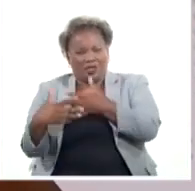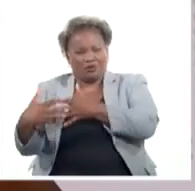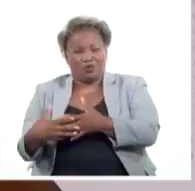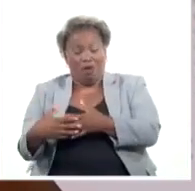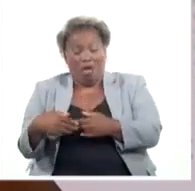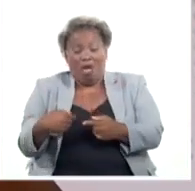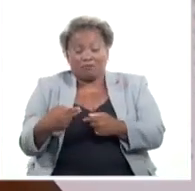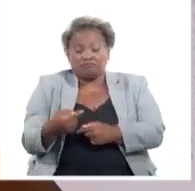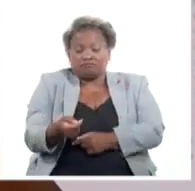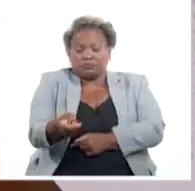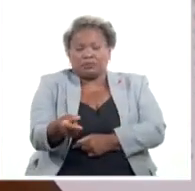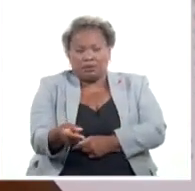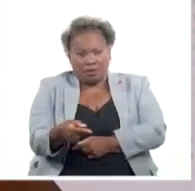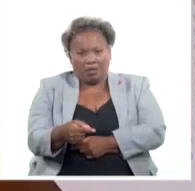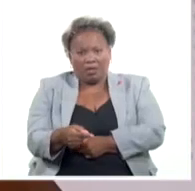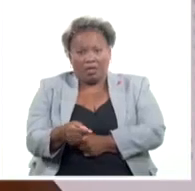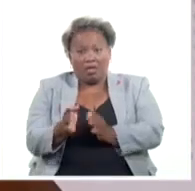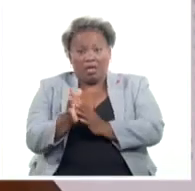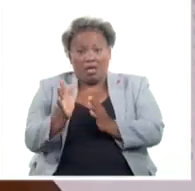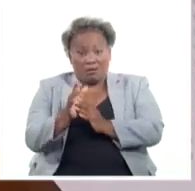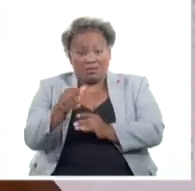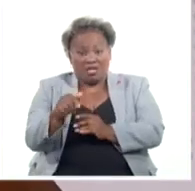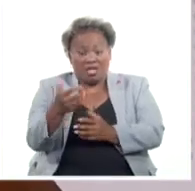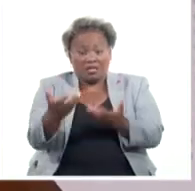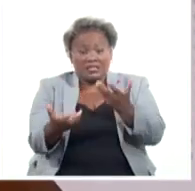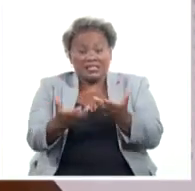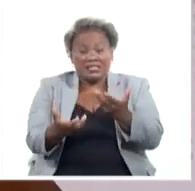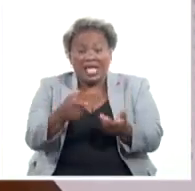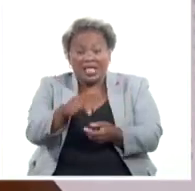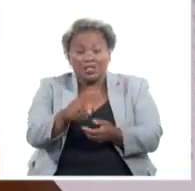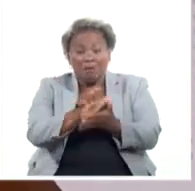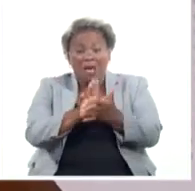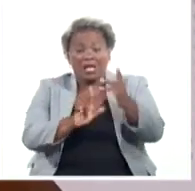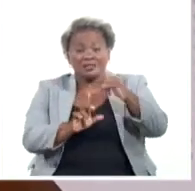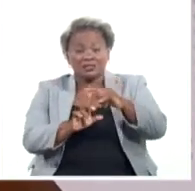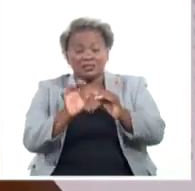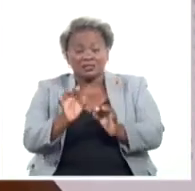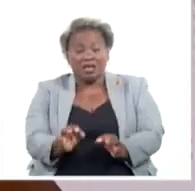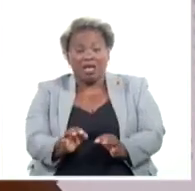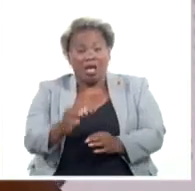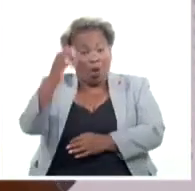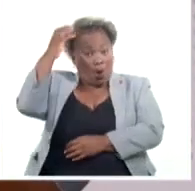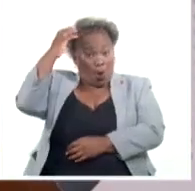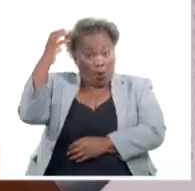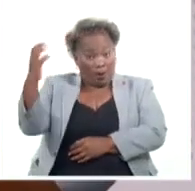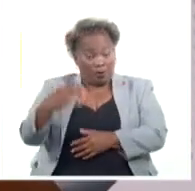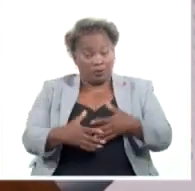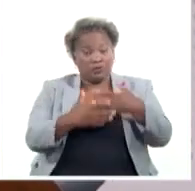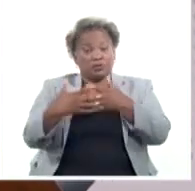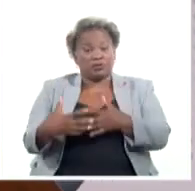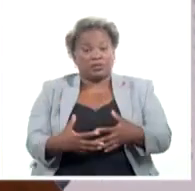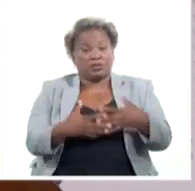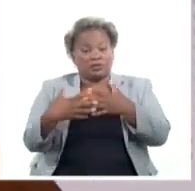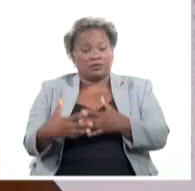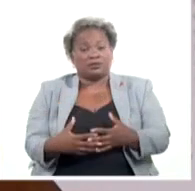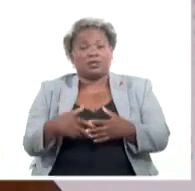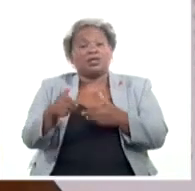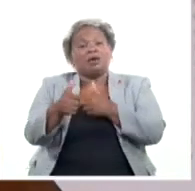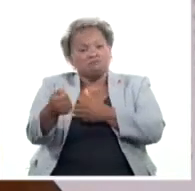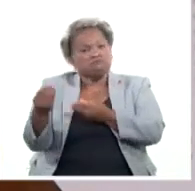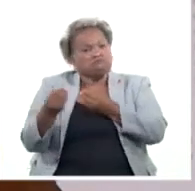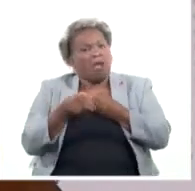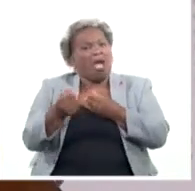meses, a raíz del incendio en la base de supertanqueros de Matanzas, el gobierno de los Estados Unidos nos ofreció alguna asesoría